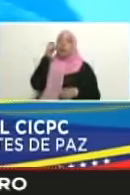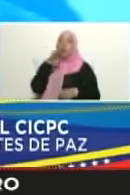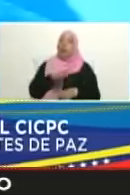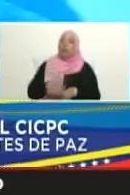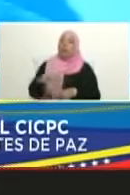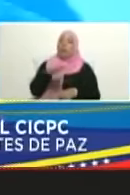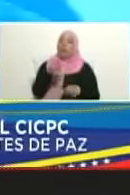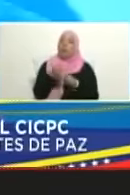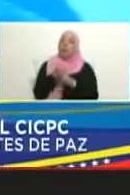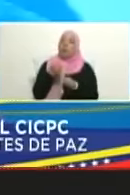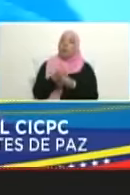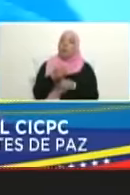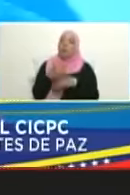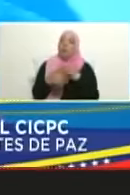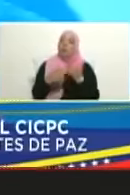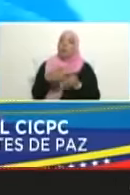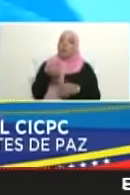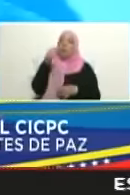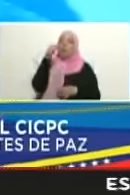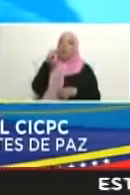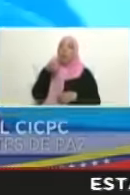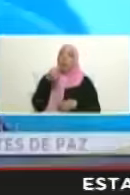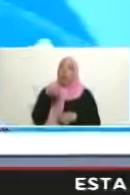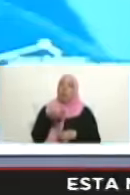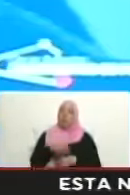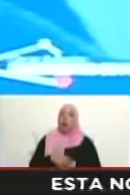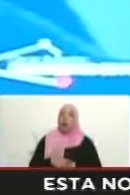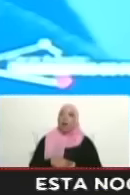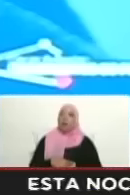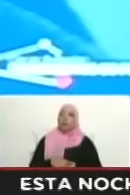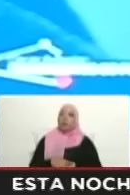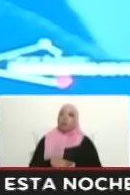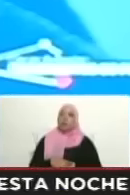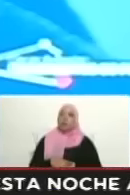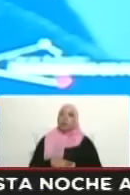sacude la mente, la emoción.